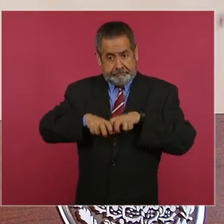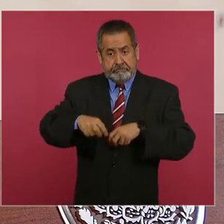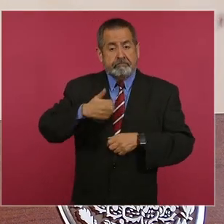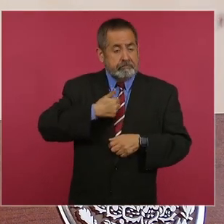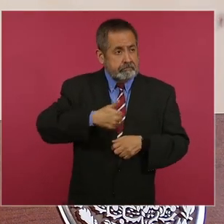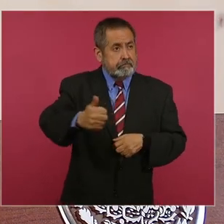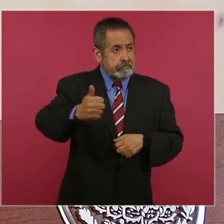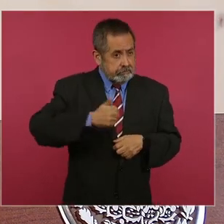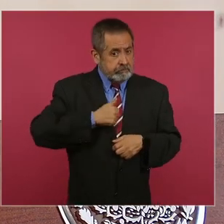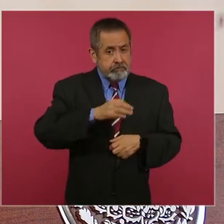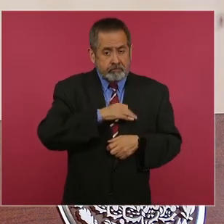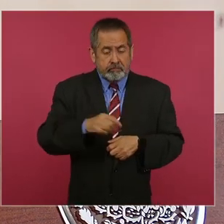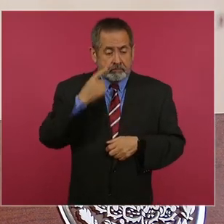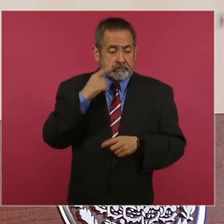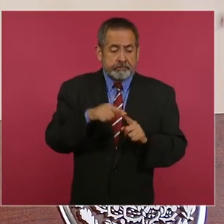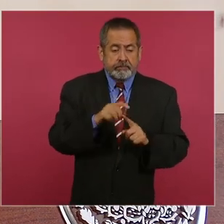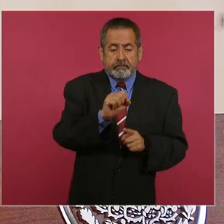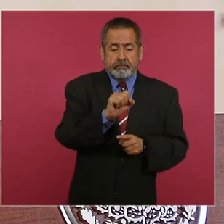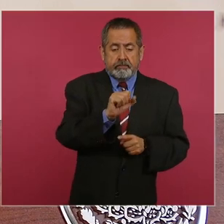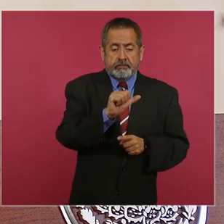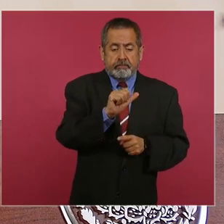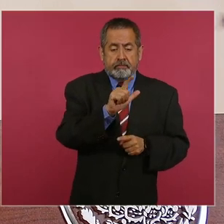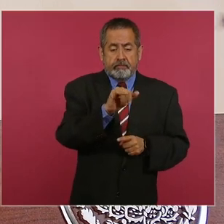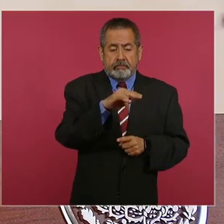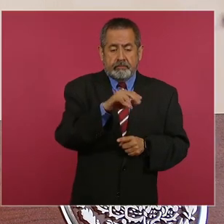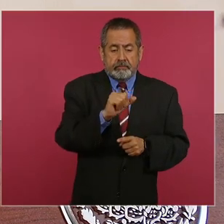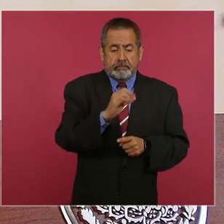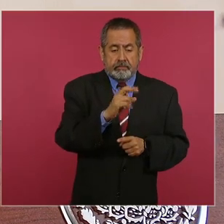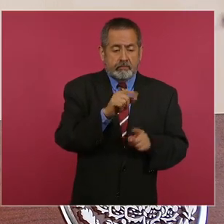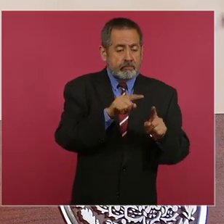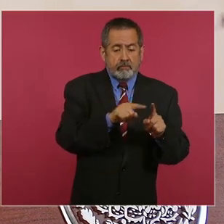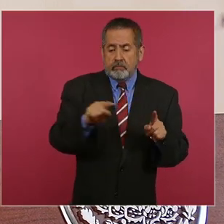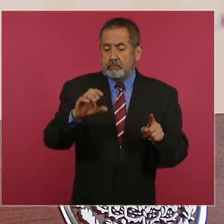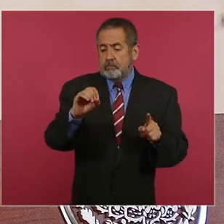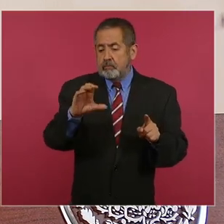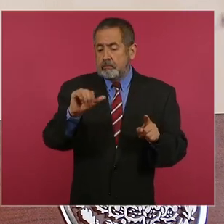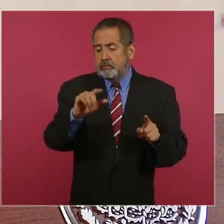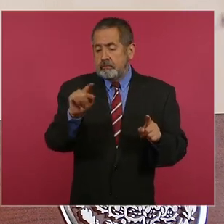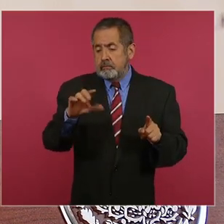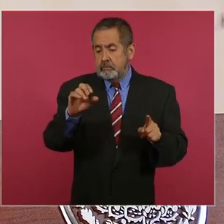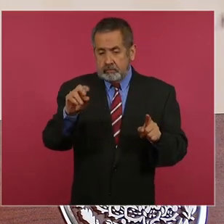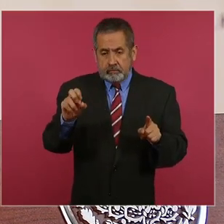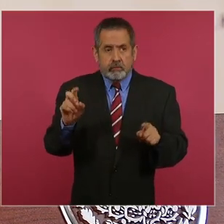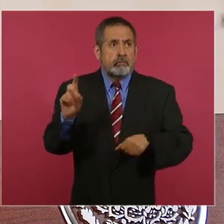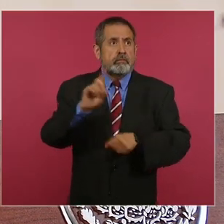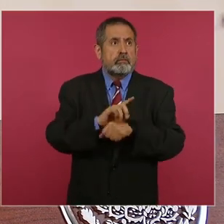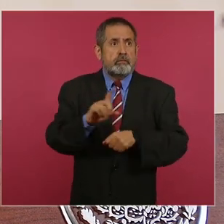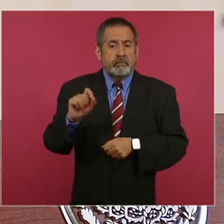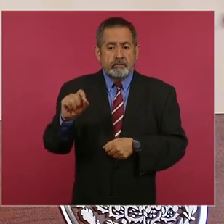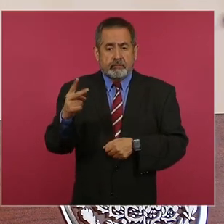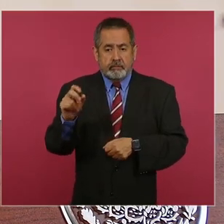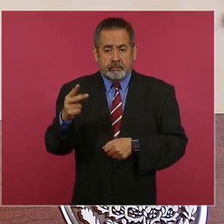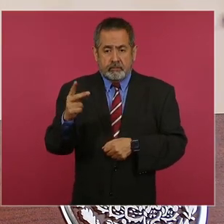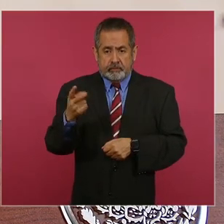de Salina Cruz a Coatzacoalcos el 22 de diciembre